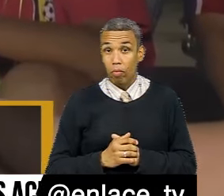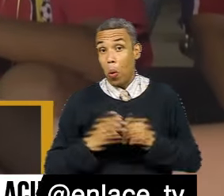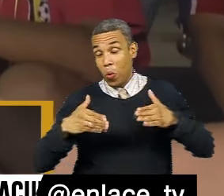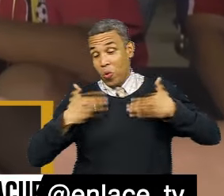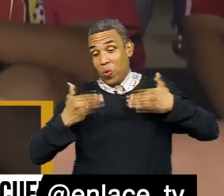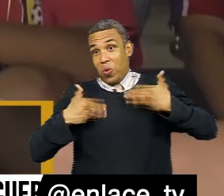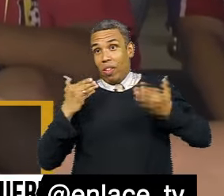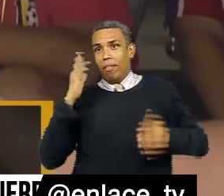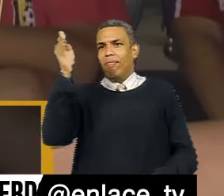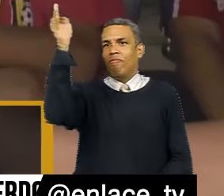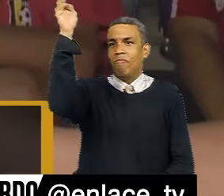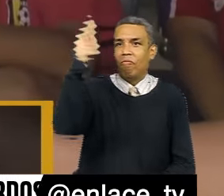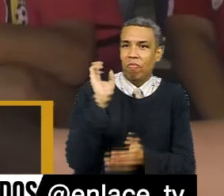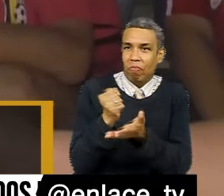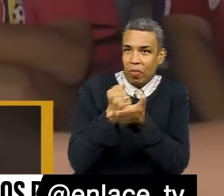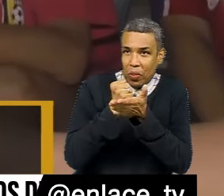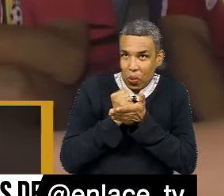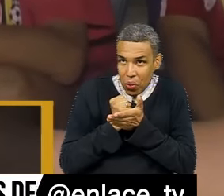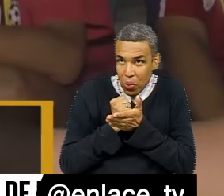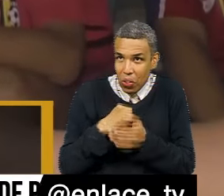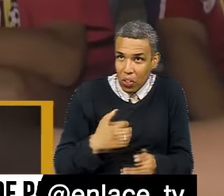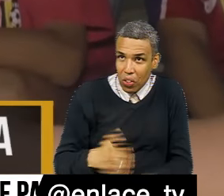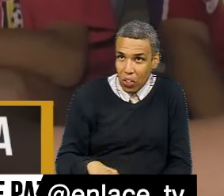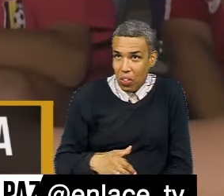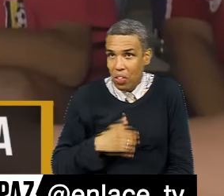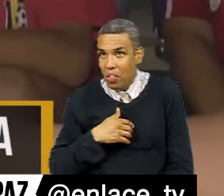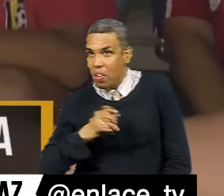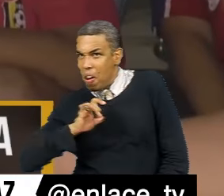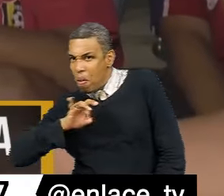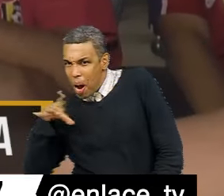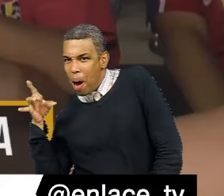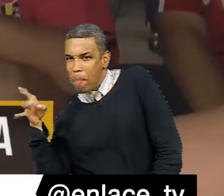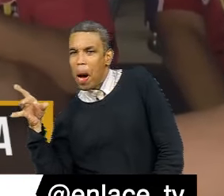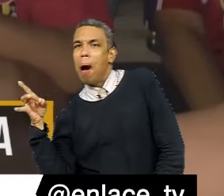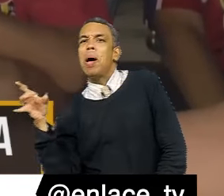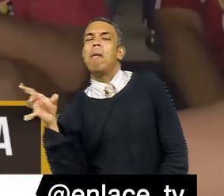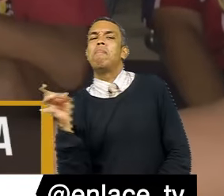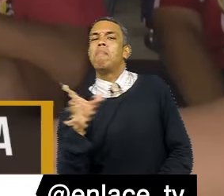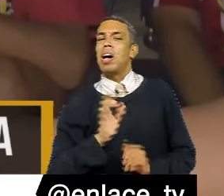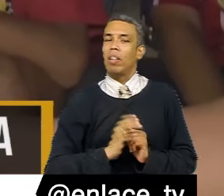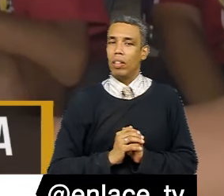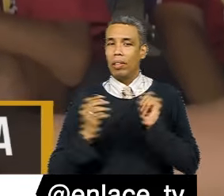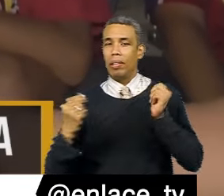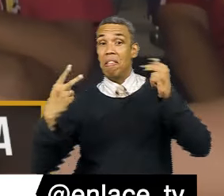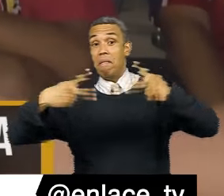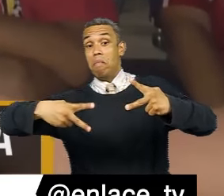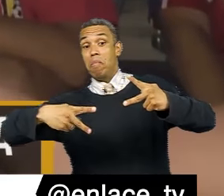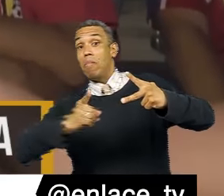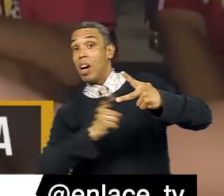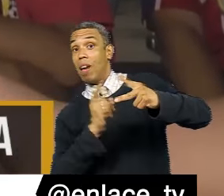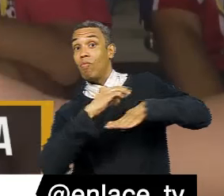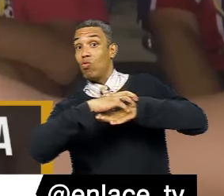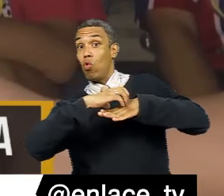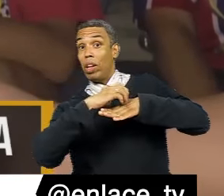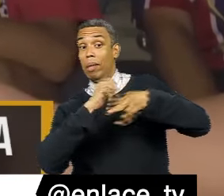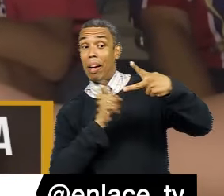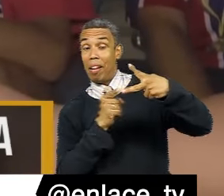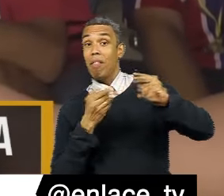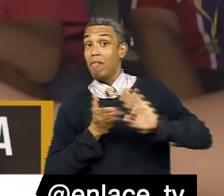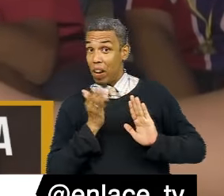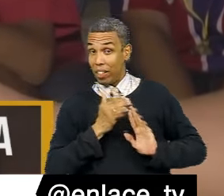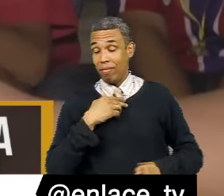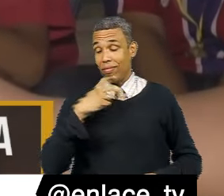ayuda de Dios quedamos campeón al ganarle en la semifinal a Pijaos, el mejor equipo en Tolima, y